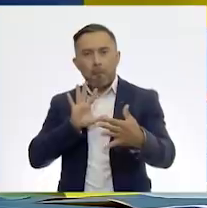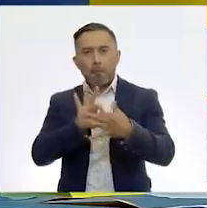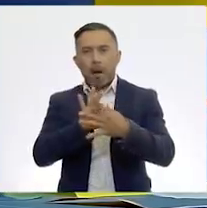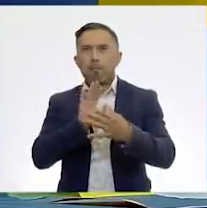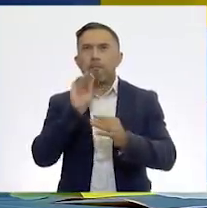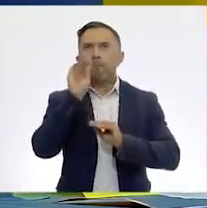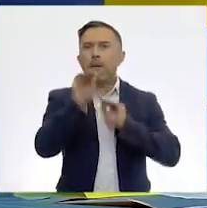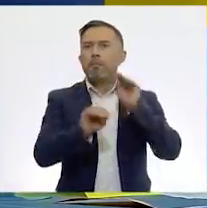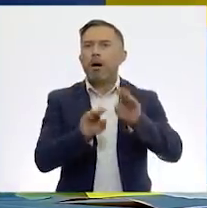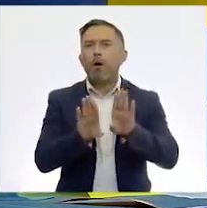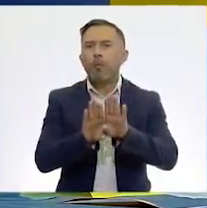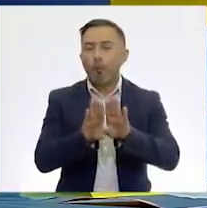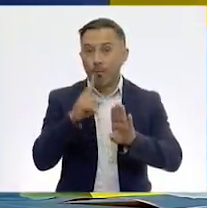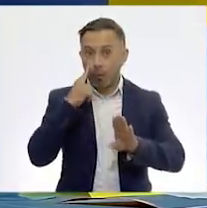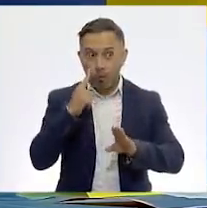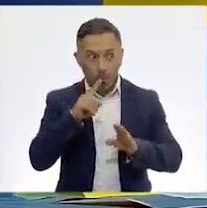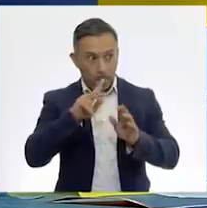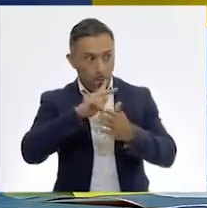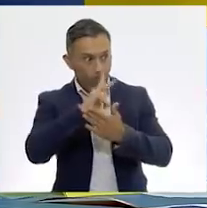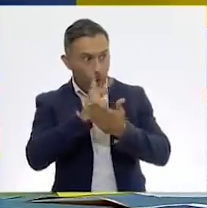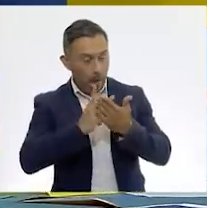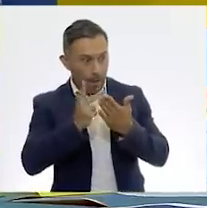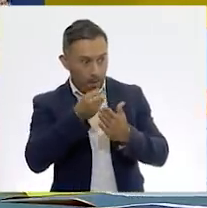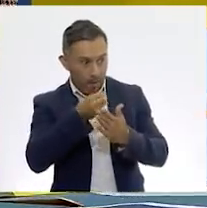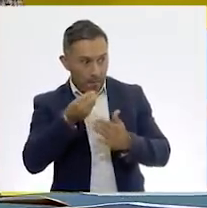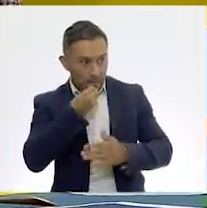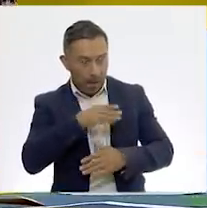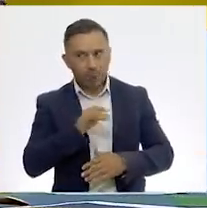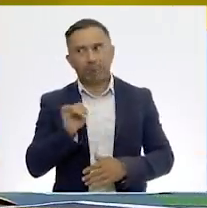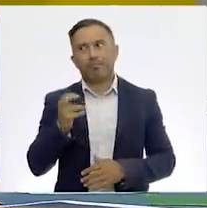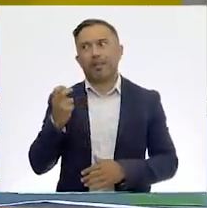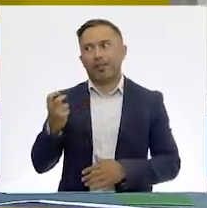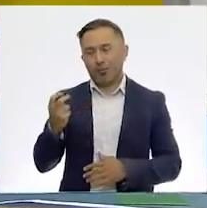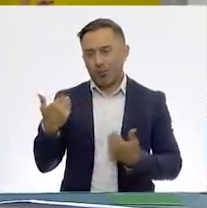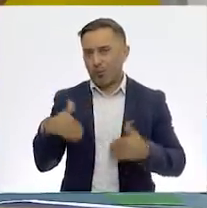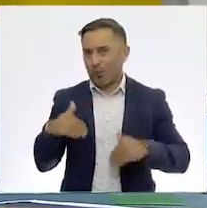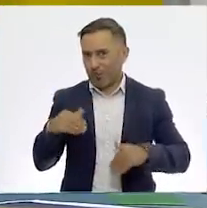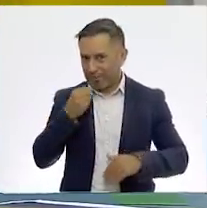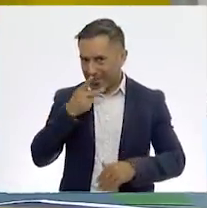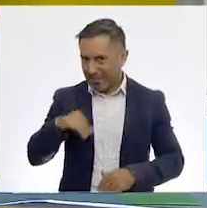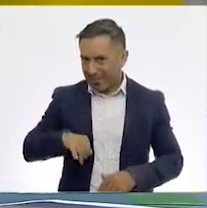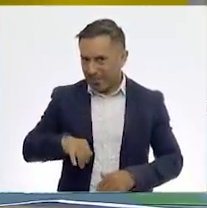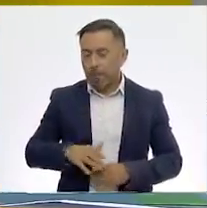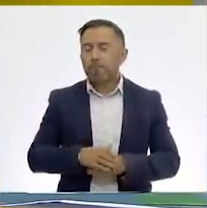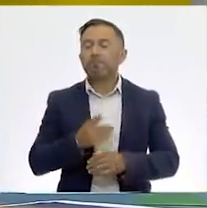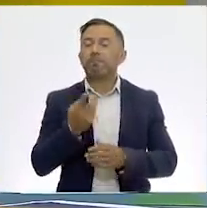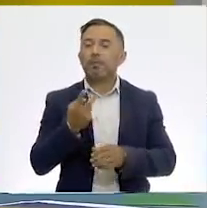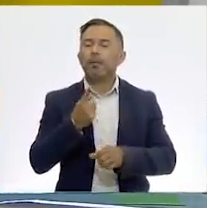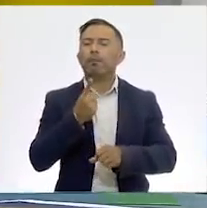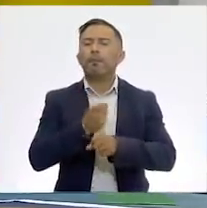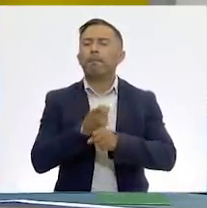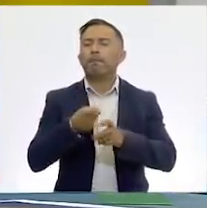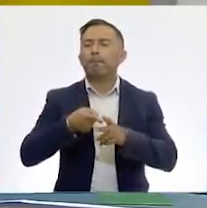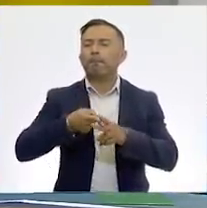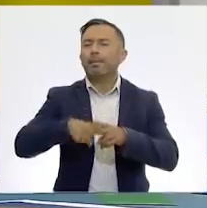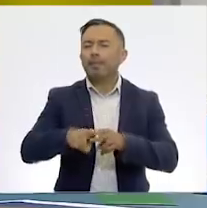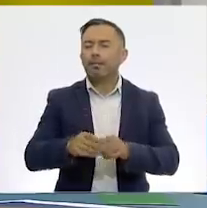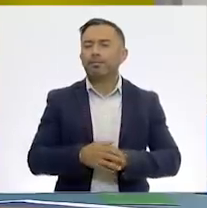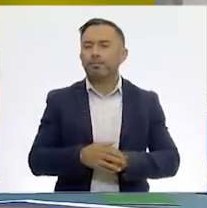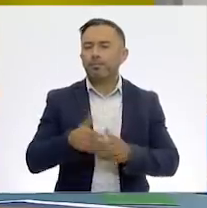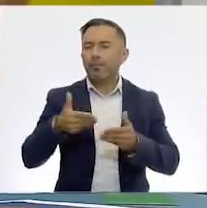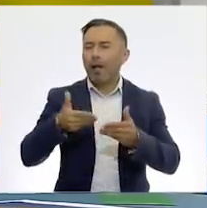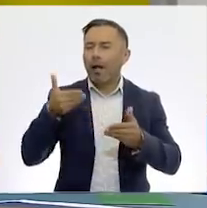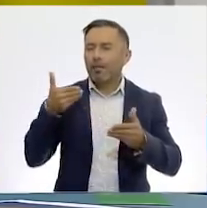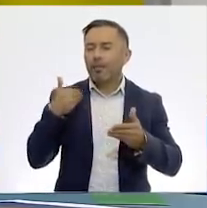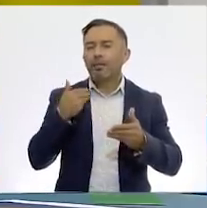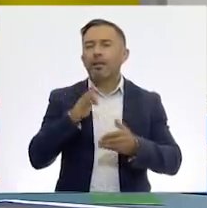Así es, va a estar muy interesante. Y bueno, vamos a comenzar recordando un poco esto de las figuras